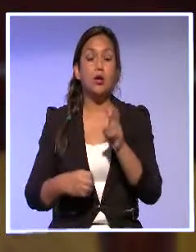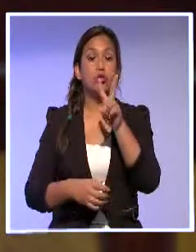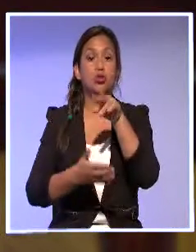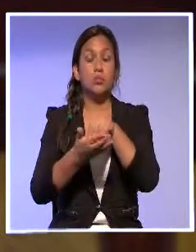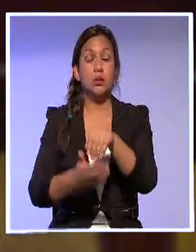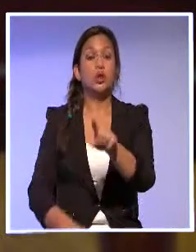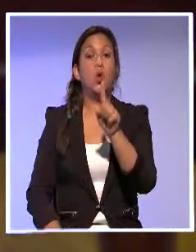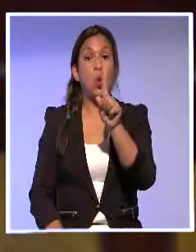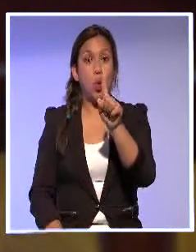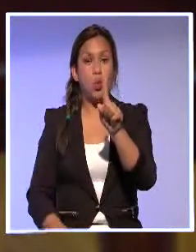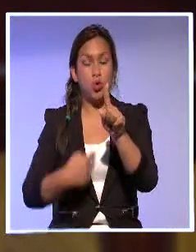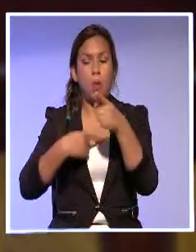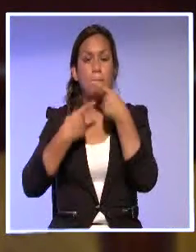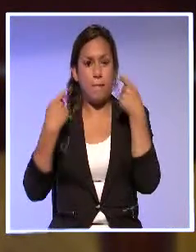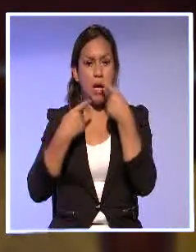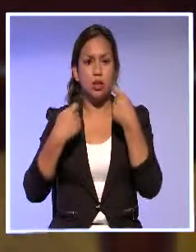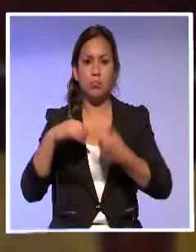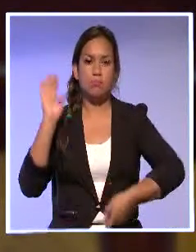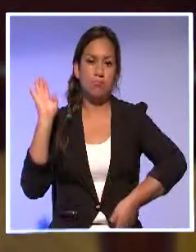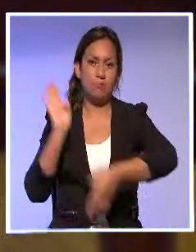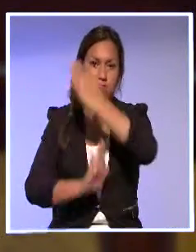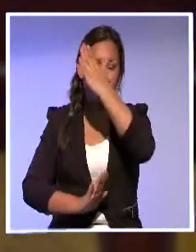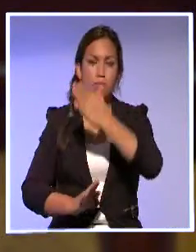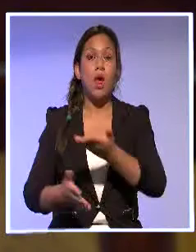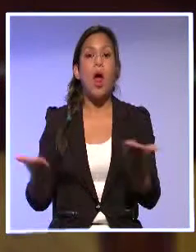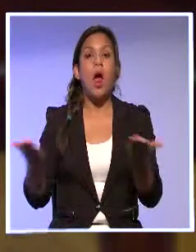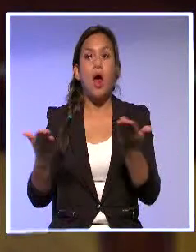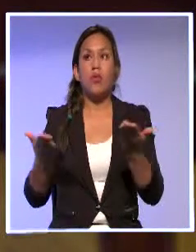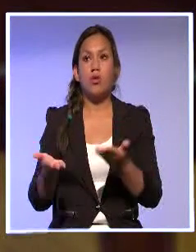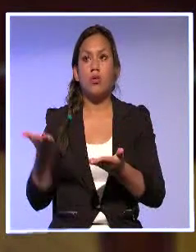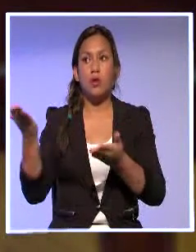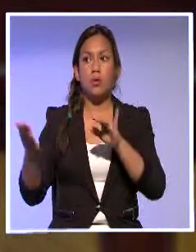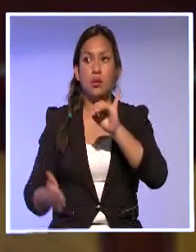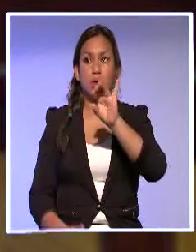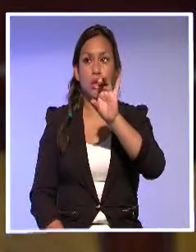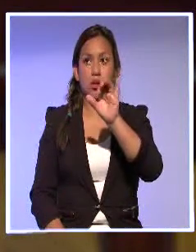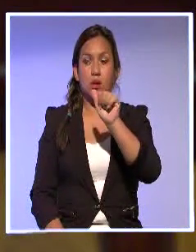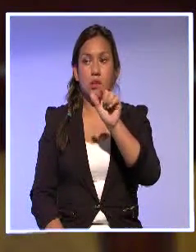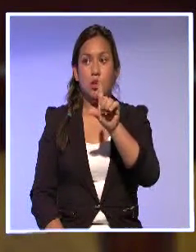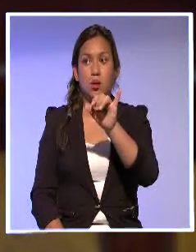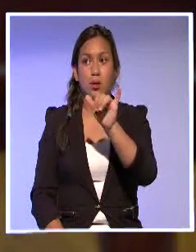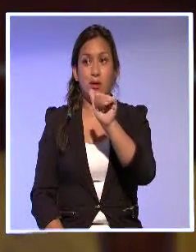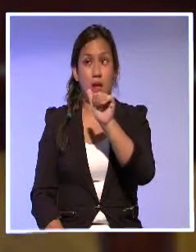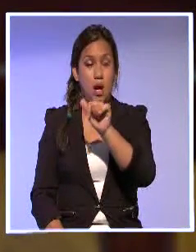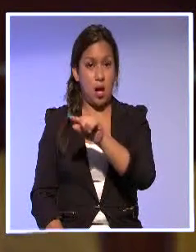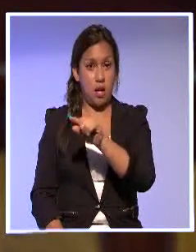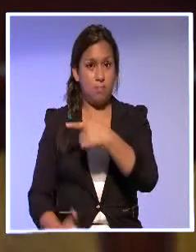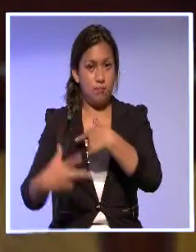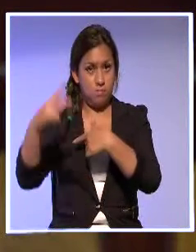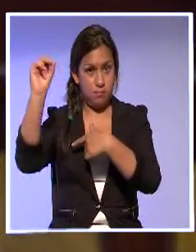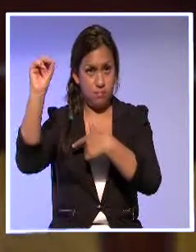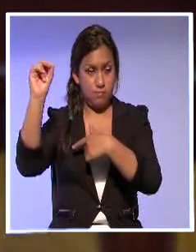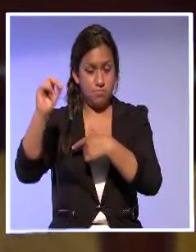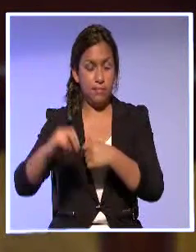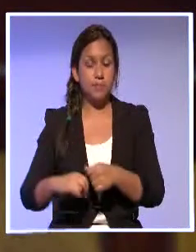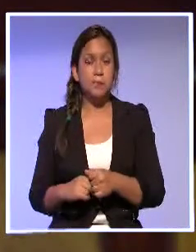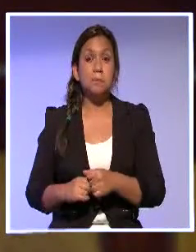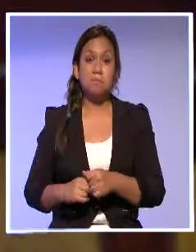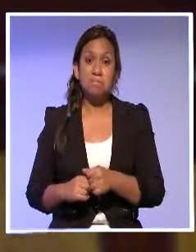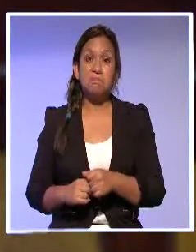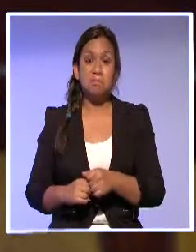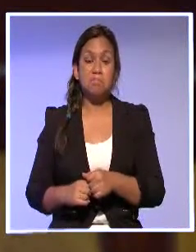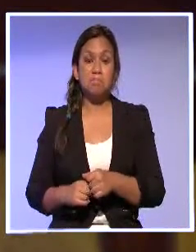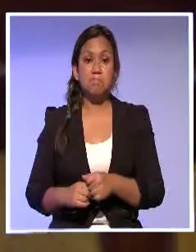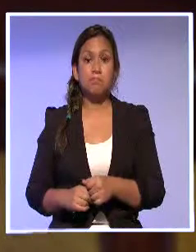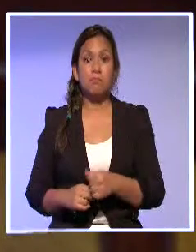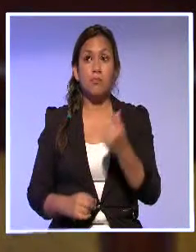marzo de 2001 y me fui a italia en el 2001 estoy yo yo soy little sitio de italia y pues